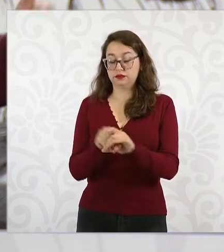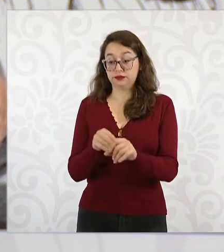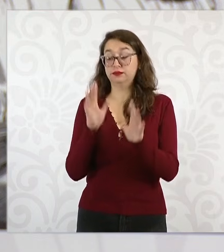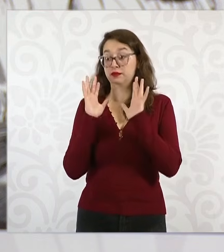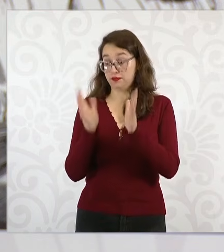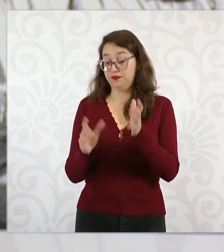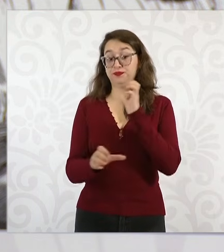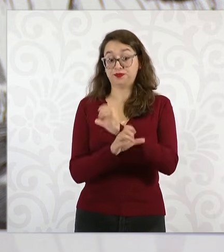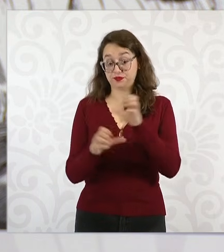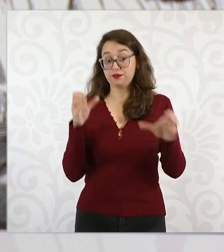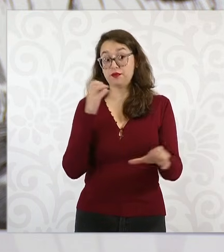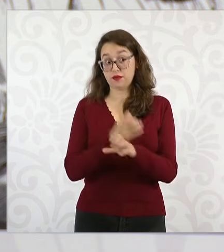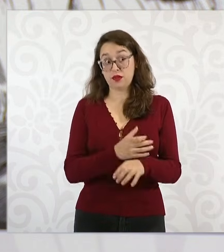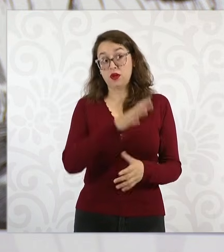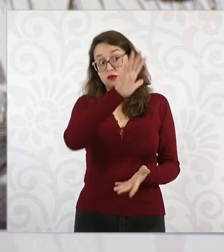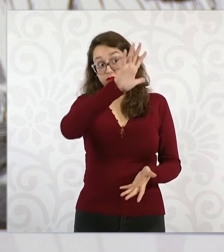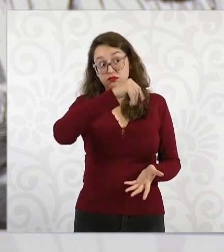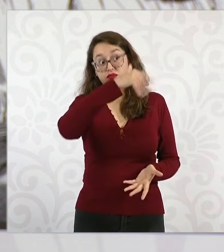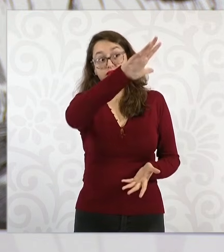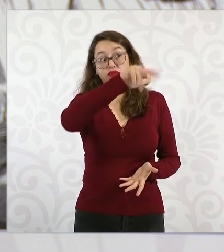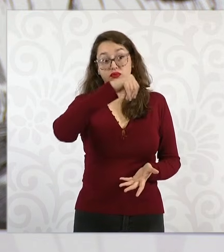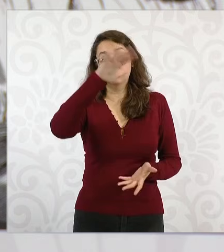Estados Unidos, de ese juicio,